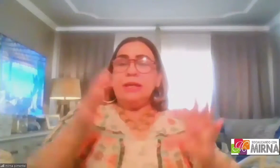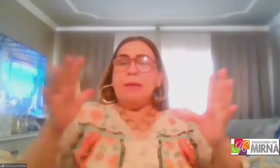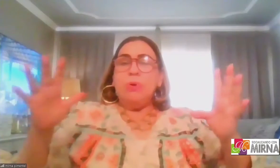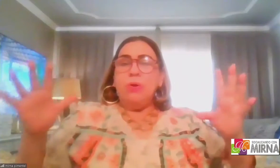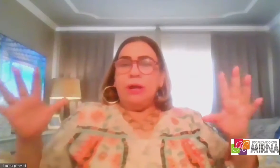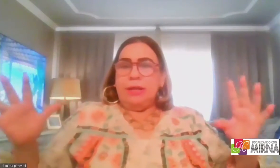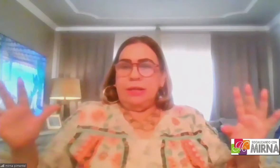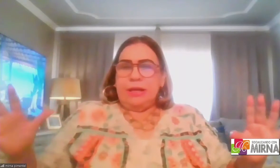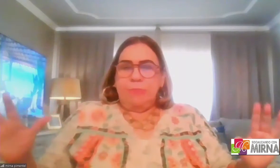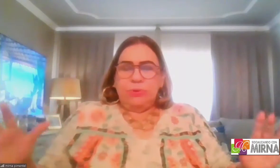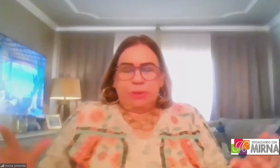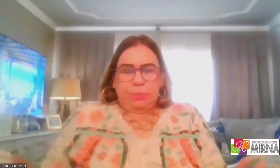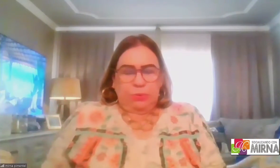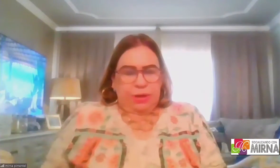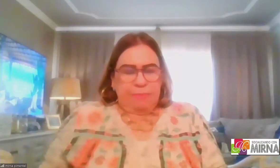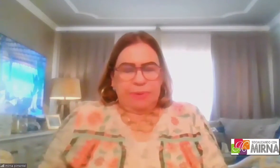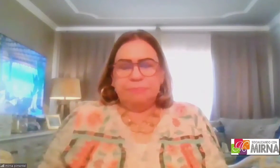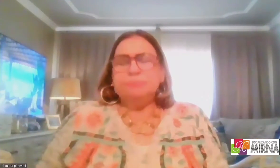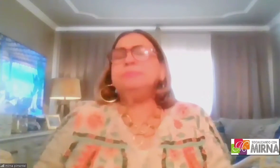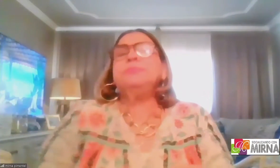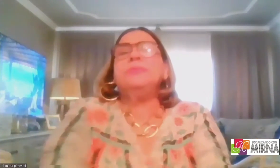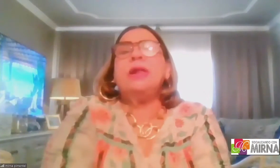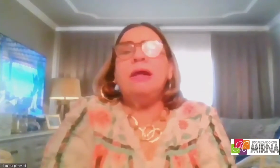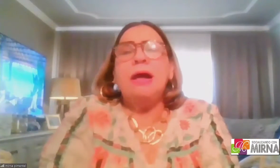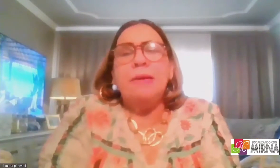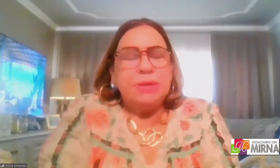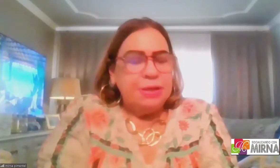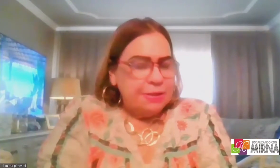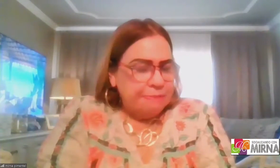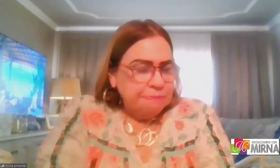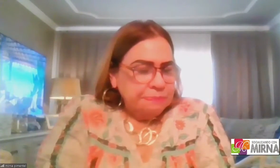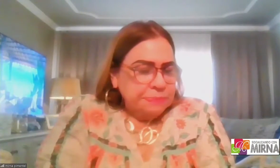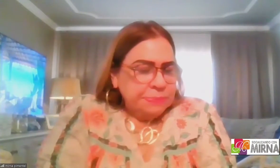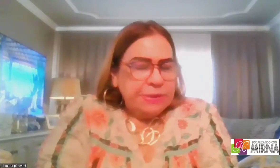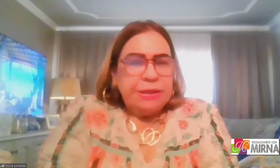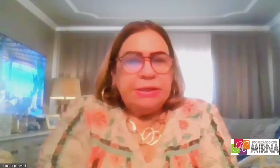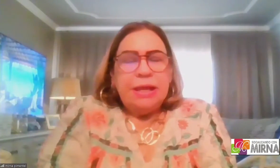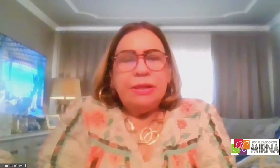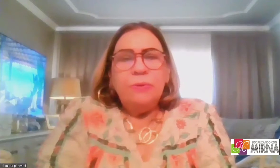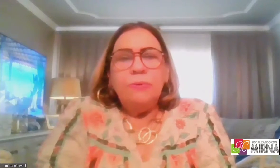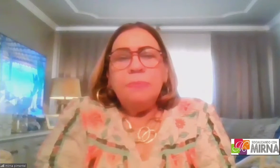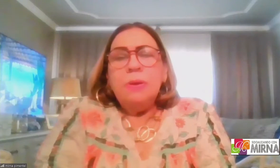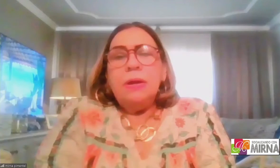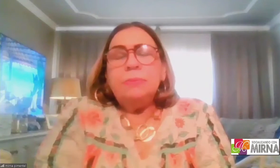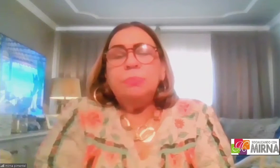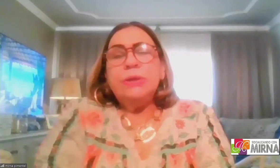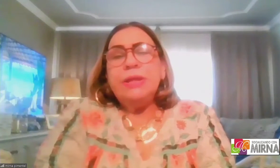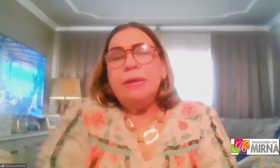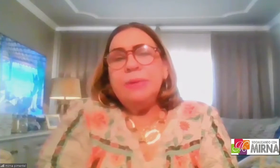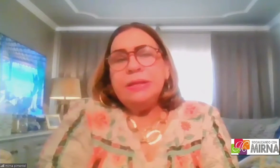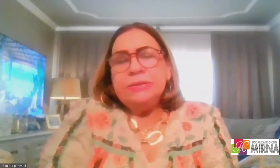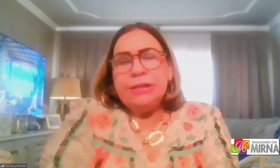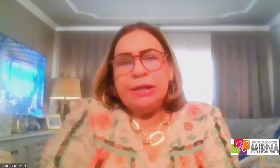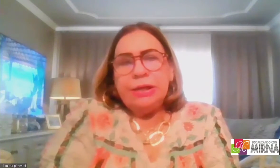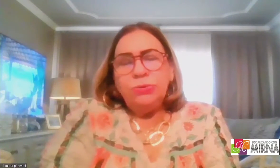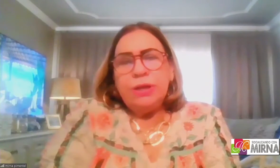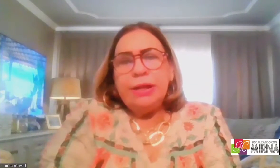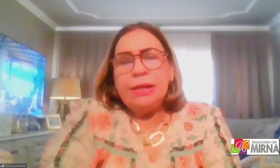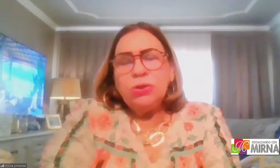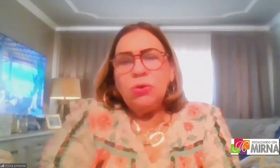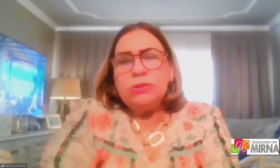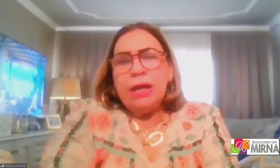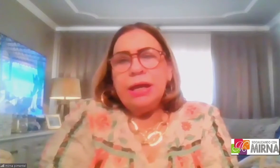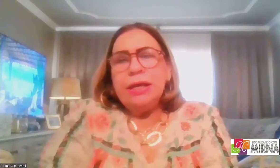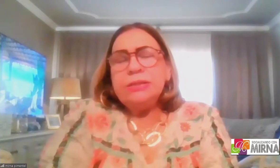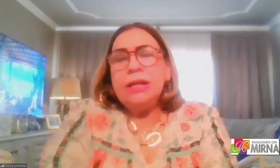ustedes, le dedicamos este programa a mi hija en el día de hoy. Pues déjeme decirle que